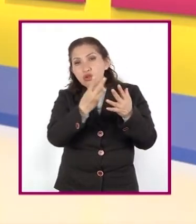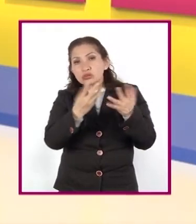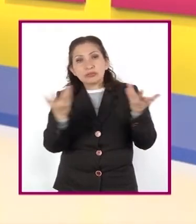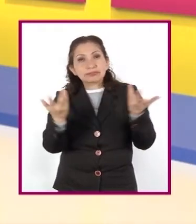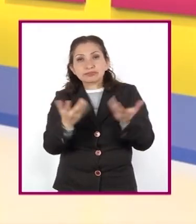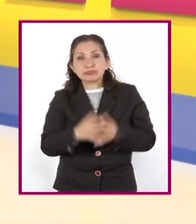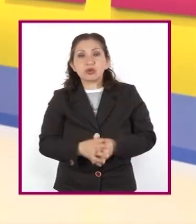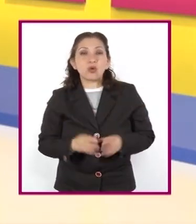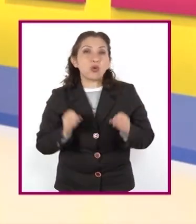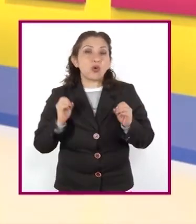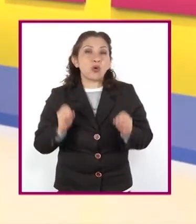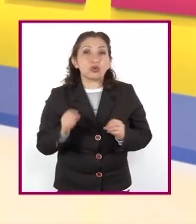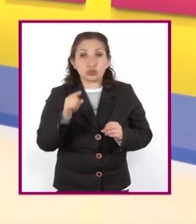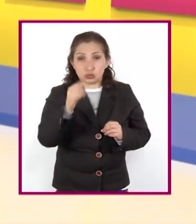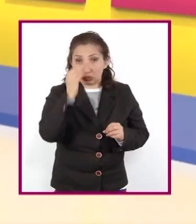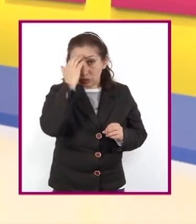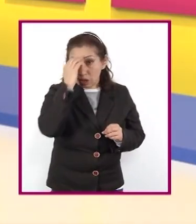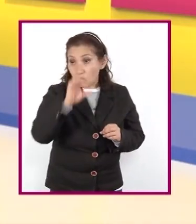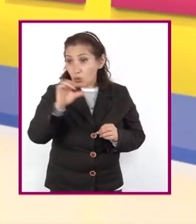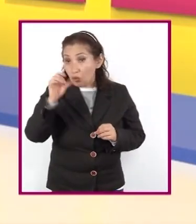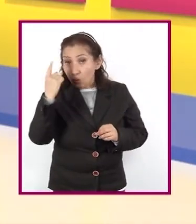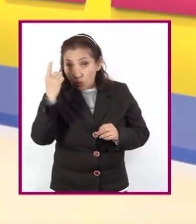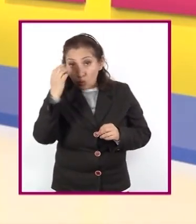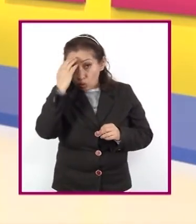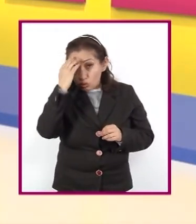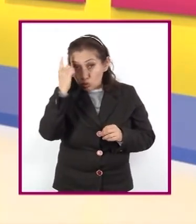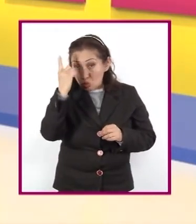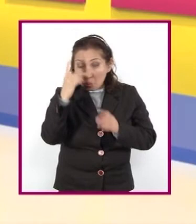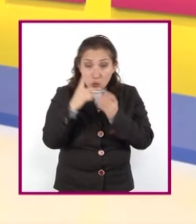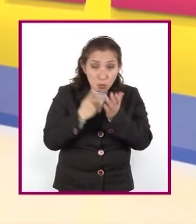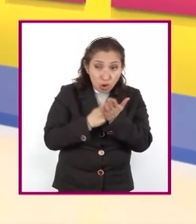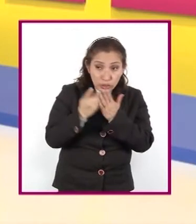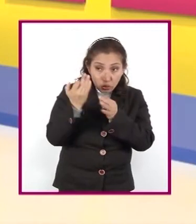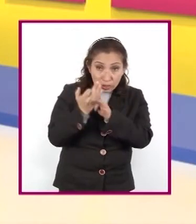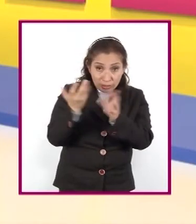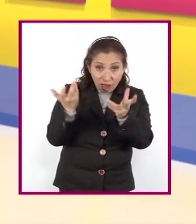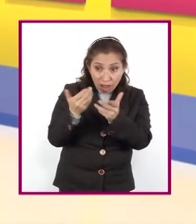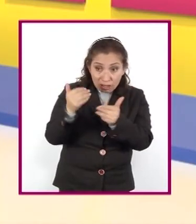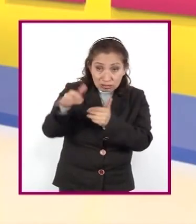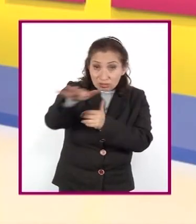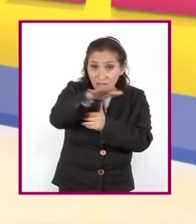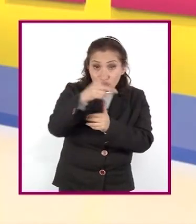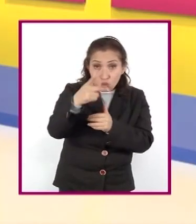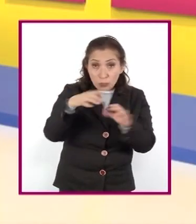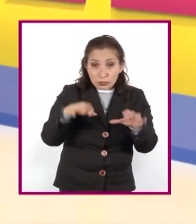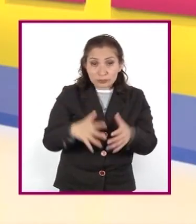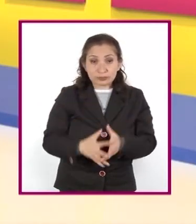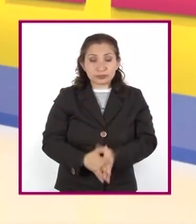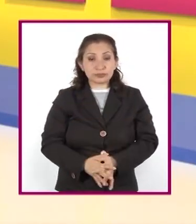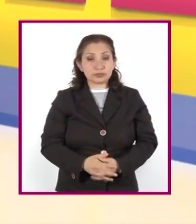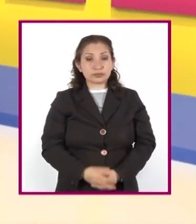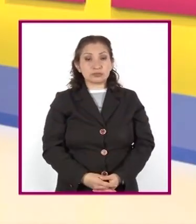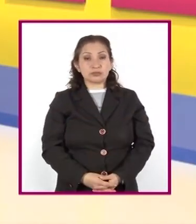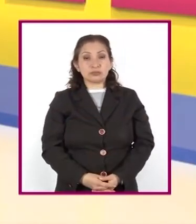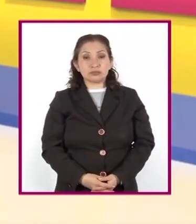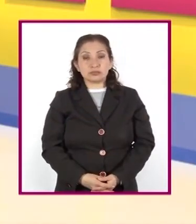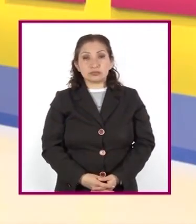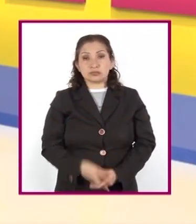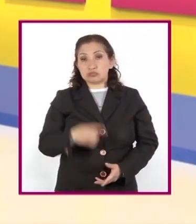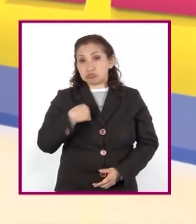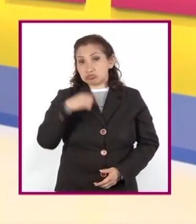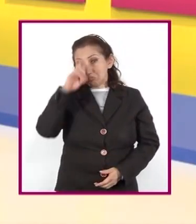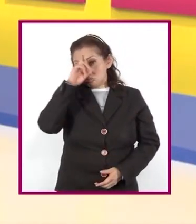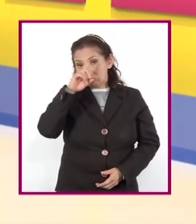bien, ¿conocen de algún proyecto que se esté llevando a cabo en su comunidad? Les sugiero